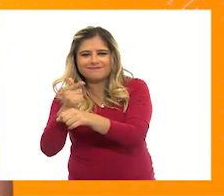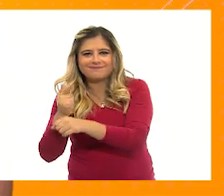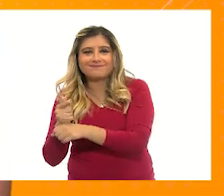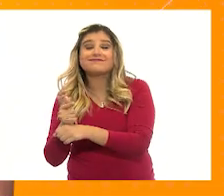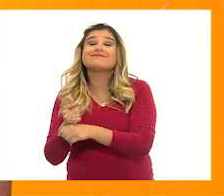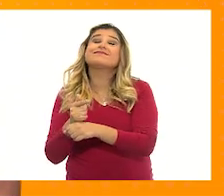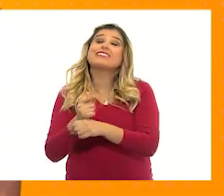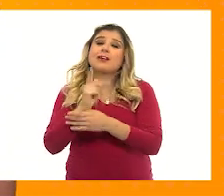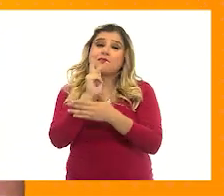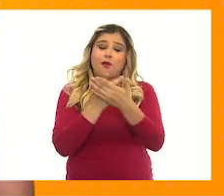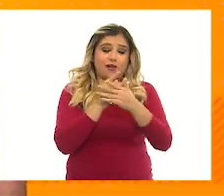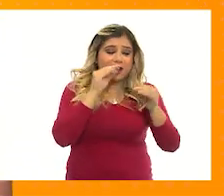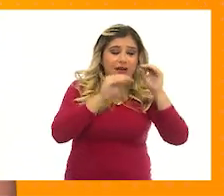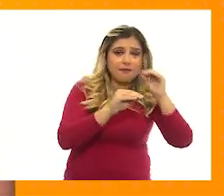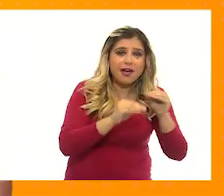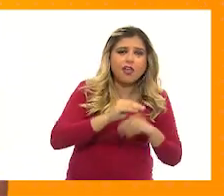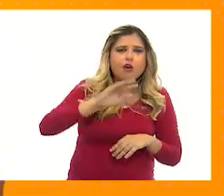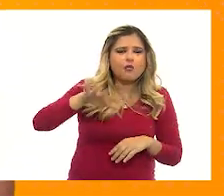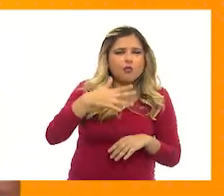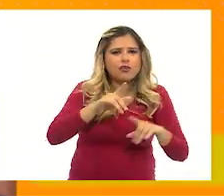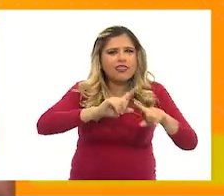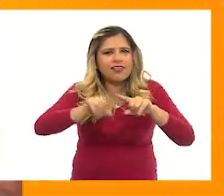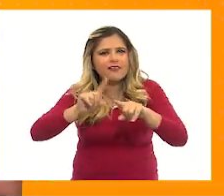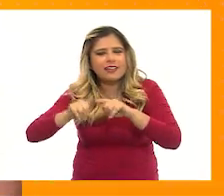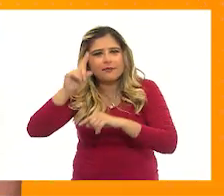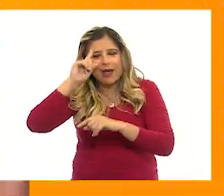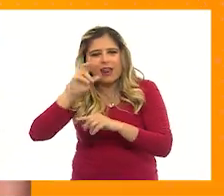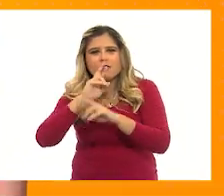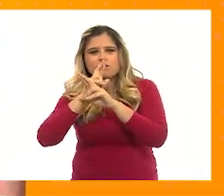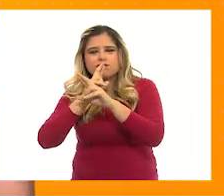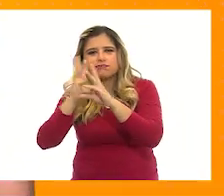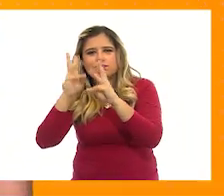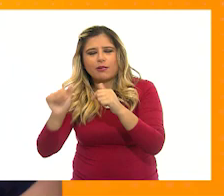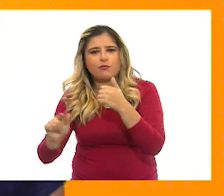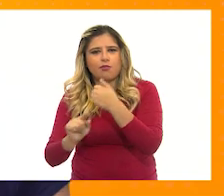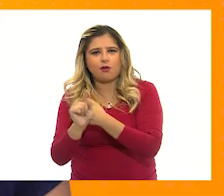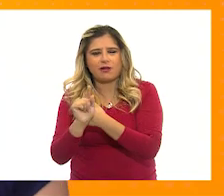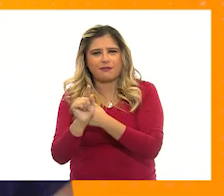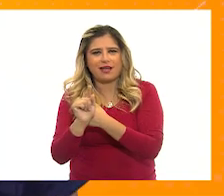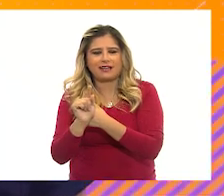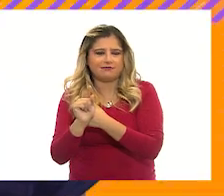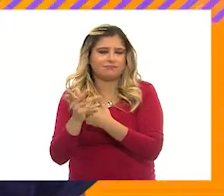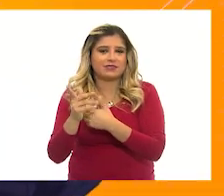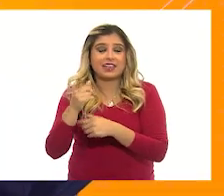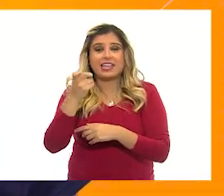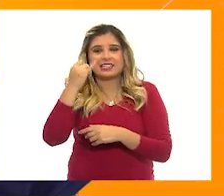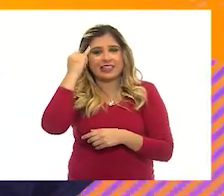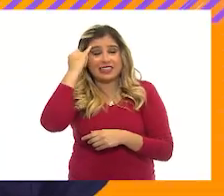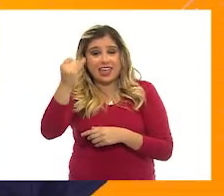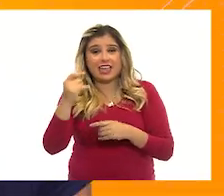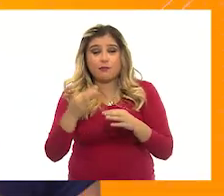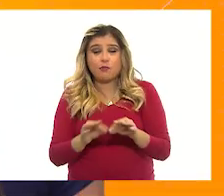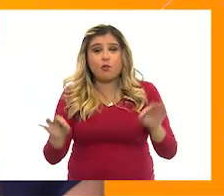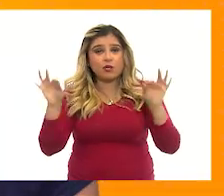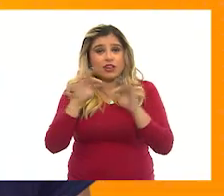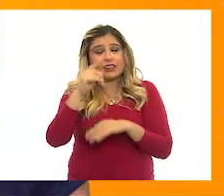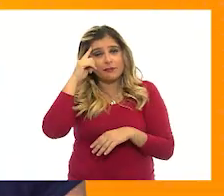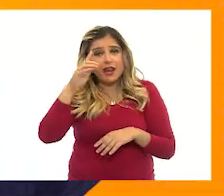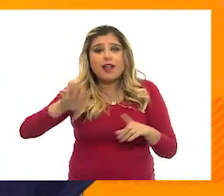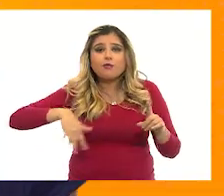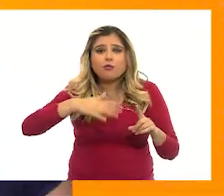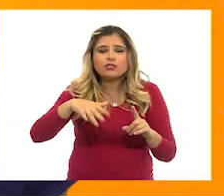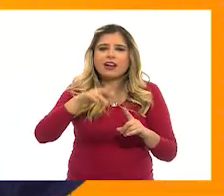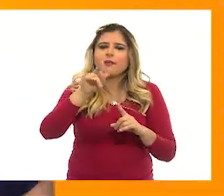Los programadores buscan distintas maneras de resolver problemas complicados. Una estrategia importante para hacerlo es